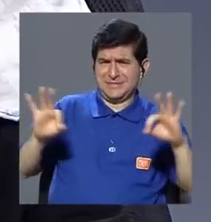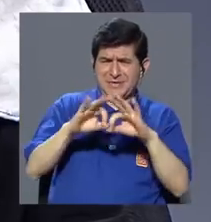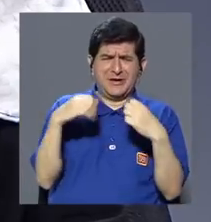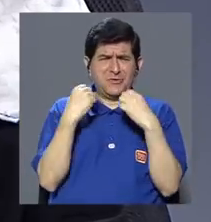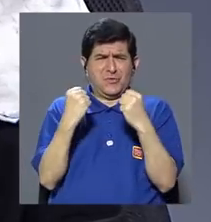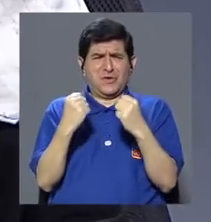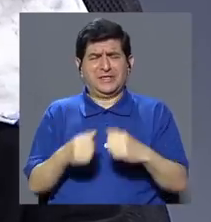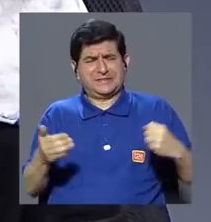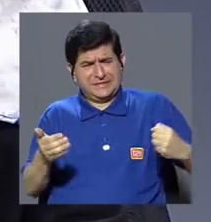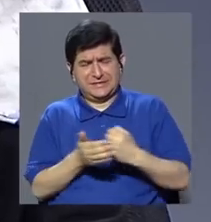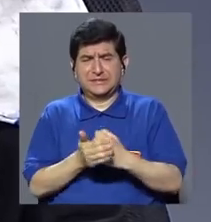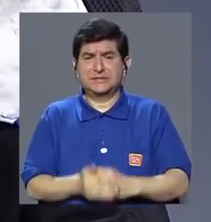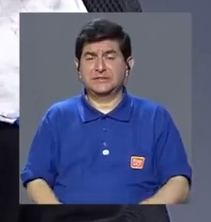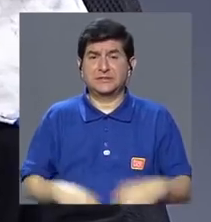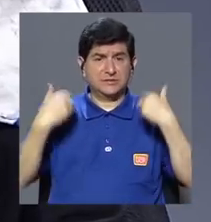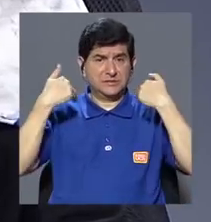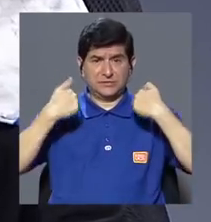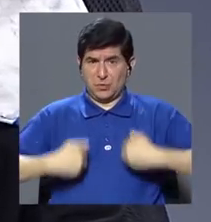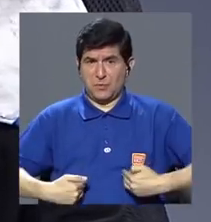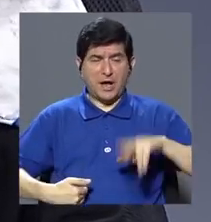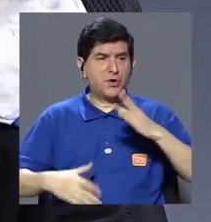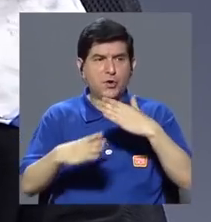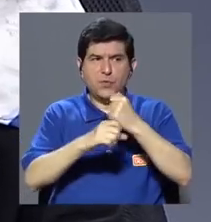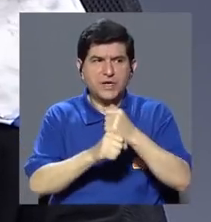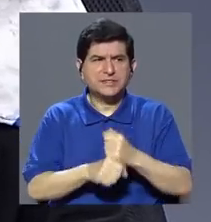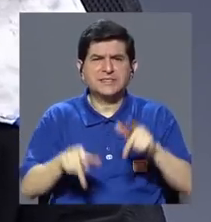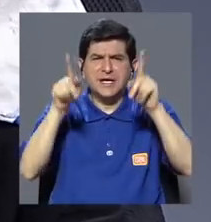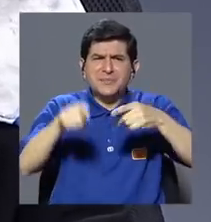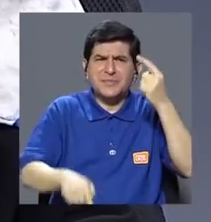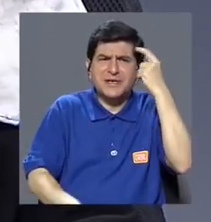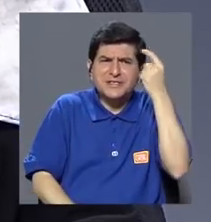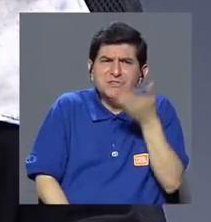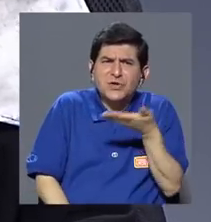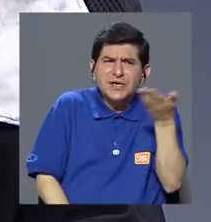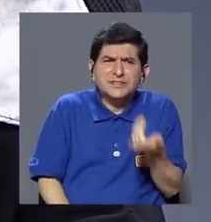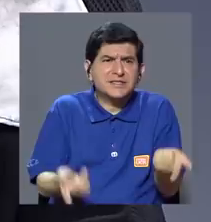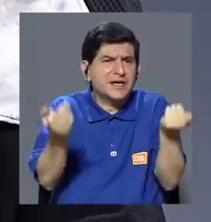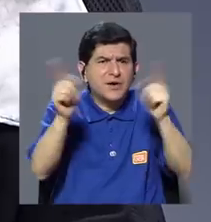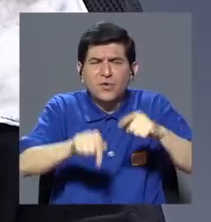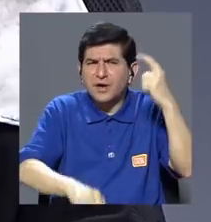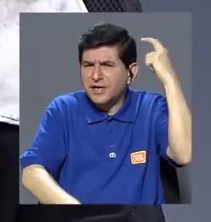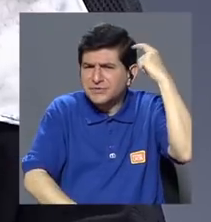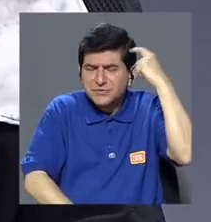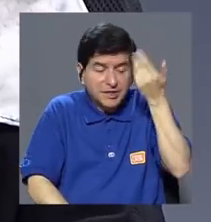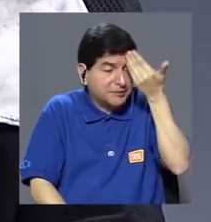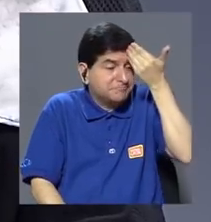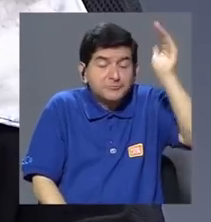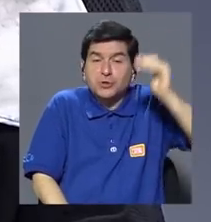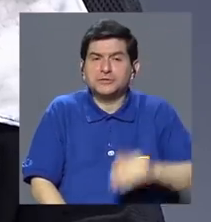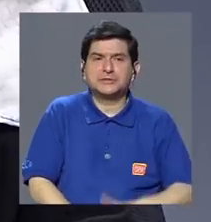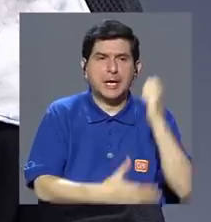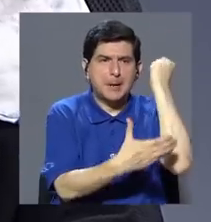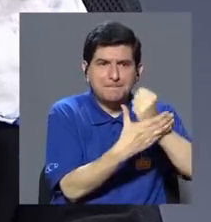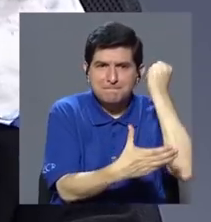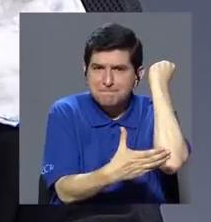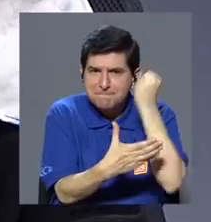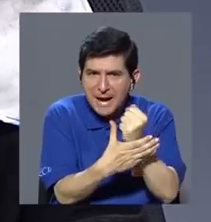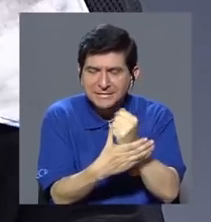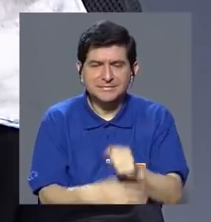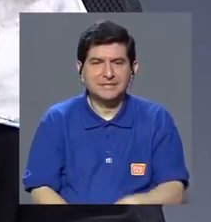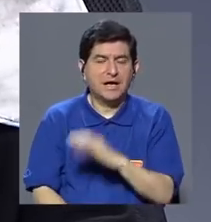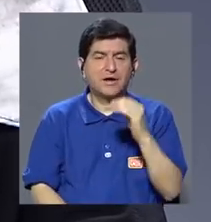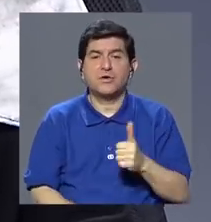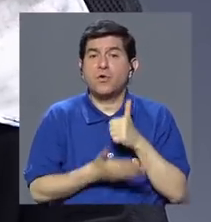no las haría no sé esas personas que piensan o qué pasa por su mente matar o ni siquiera